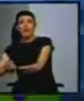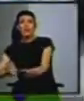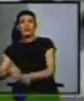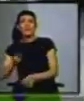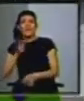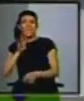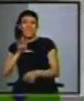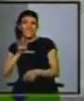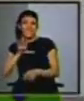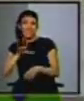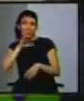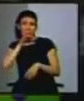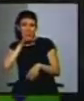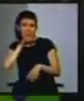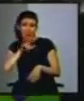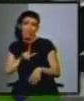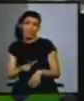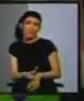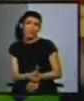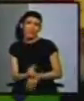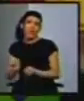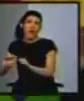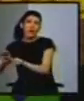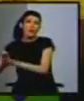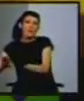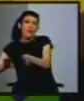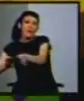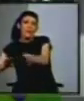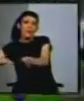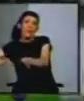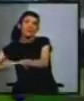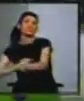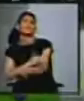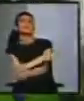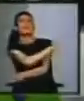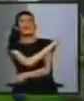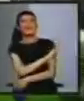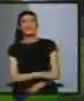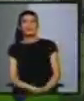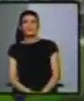25 minutos nos demoramos en sacar los autos y poder salir del lugar.